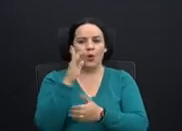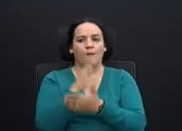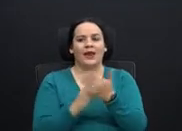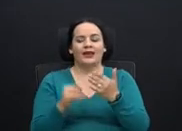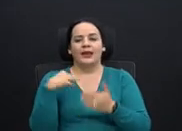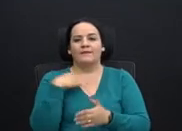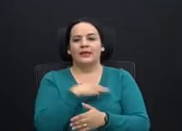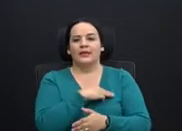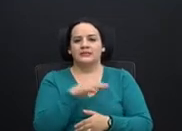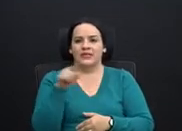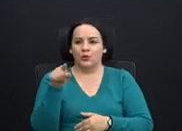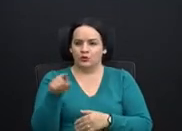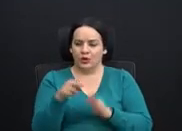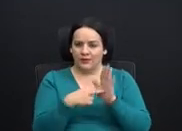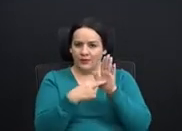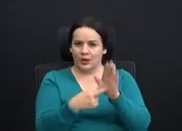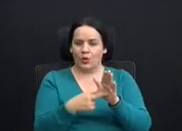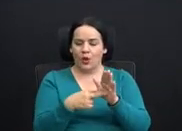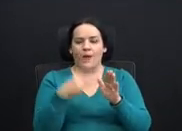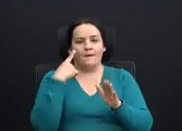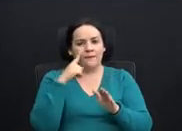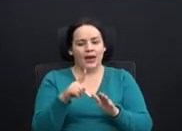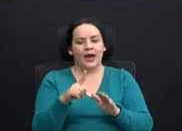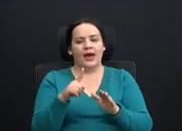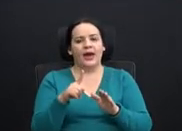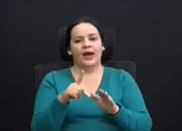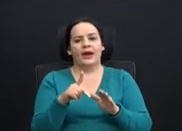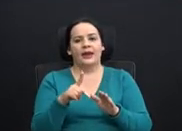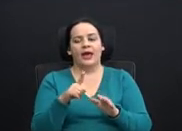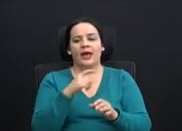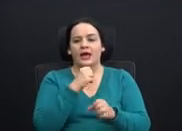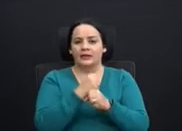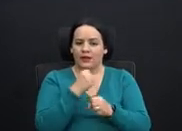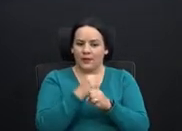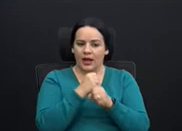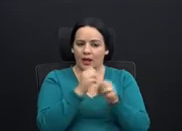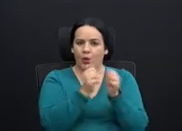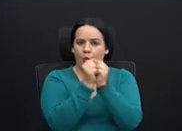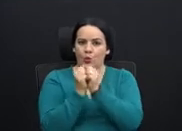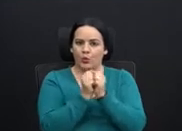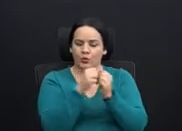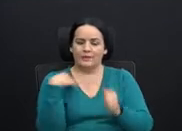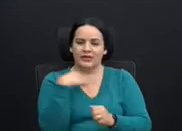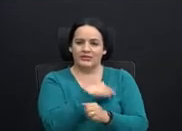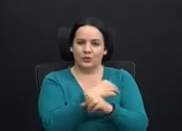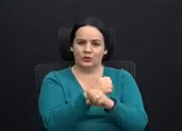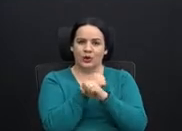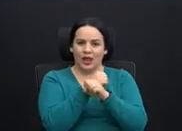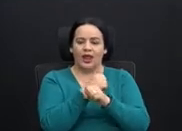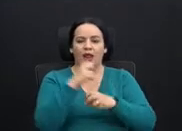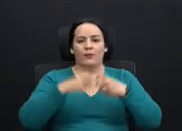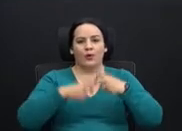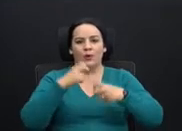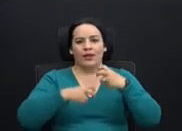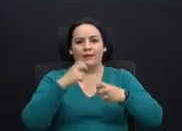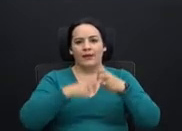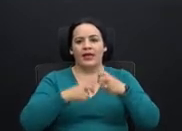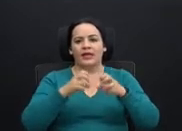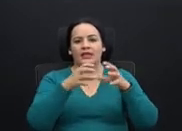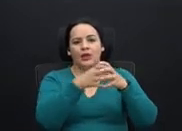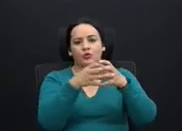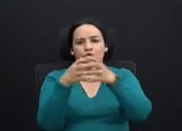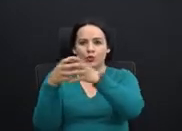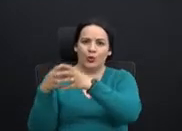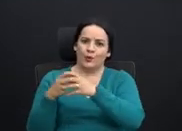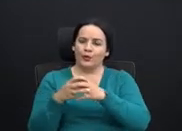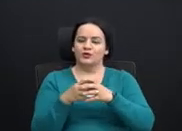representa para combatir en conjunto con el Ministerio de Seguridad el problema de las organizaciones delictivas que se dedican a la extracción de